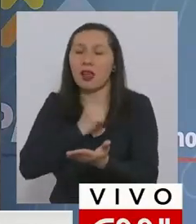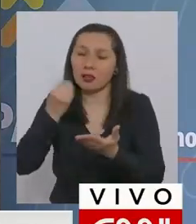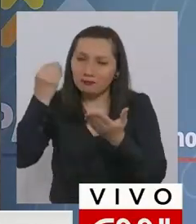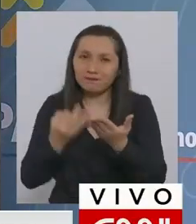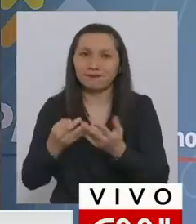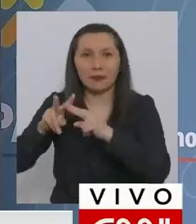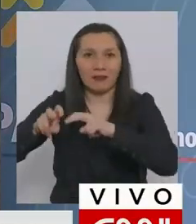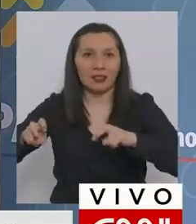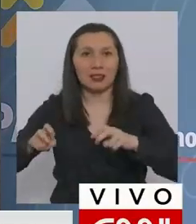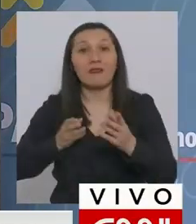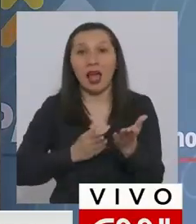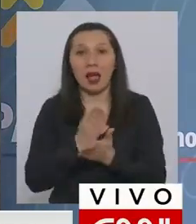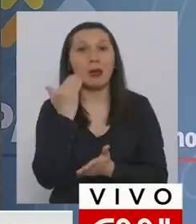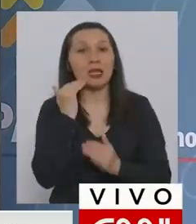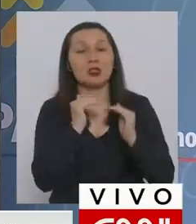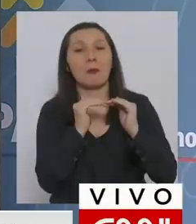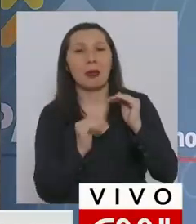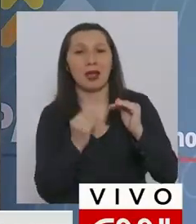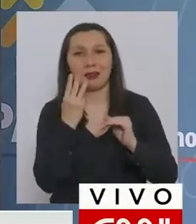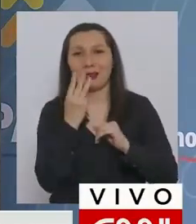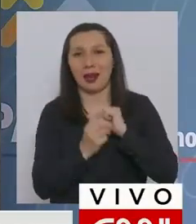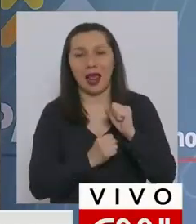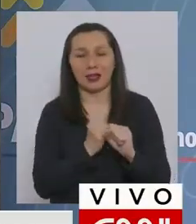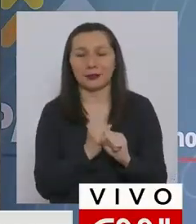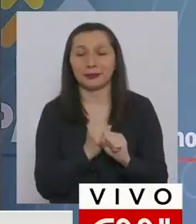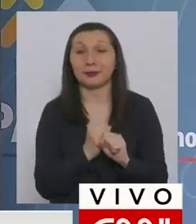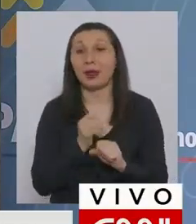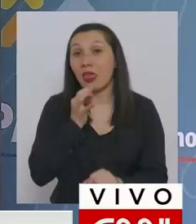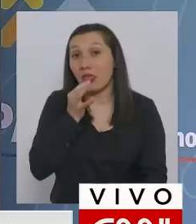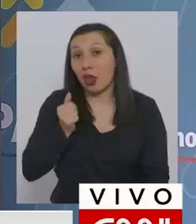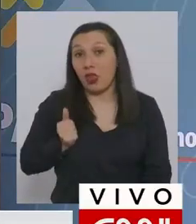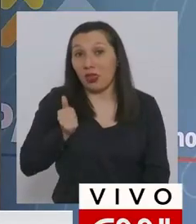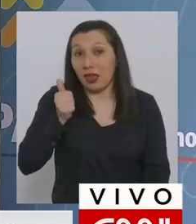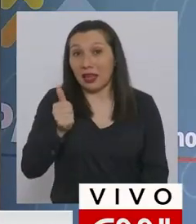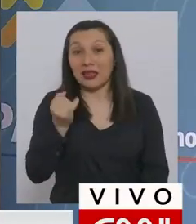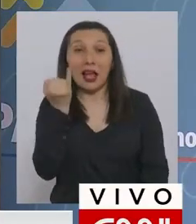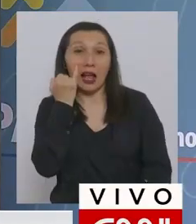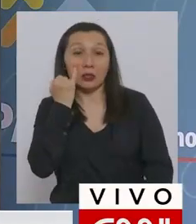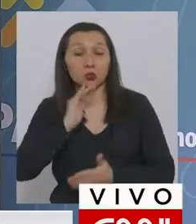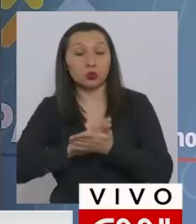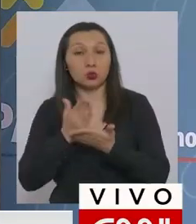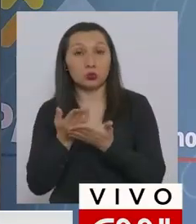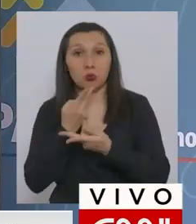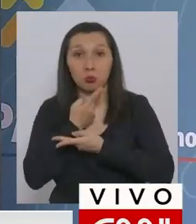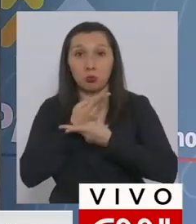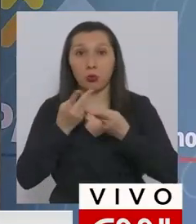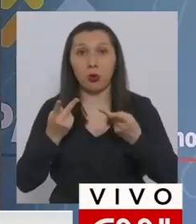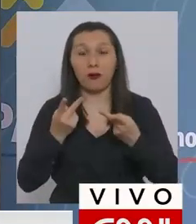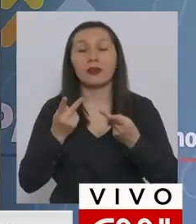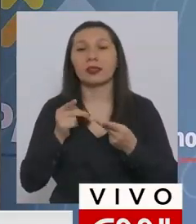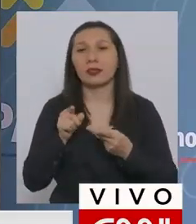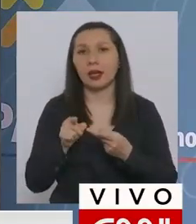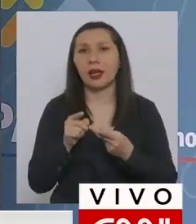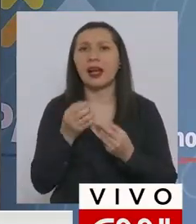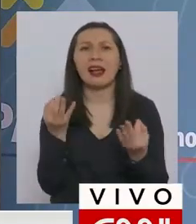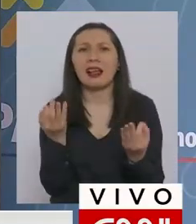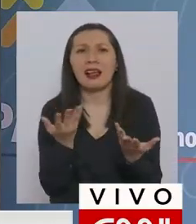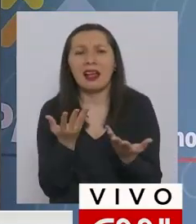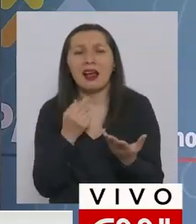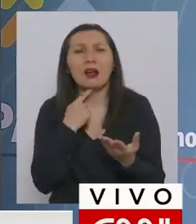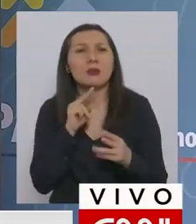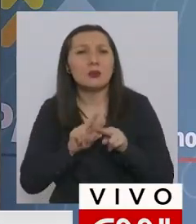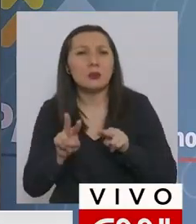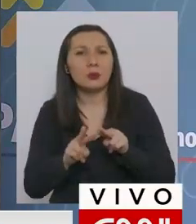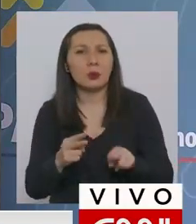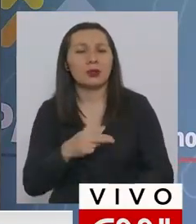en esta vacunación de menores, pero de 3 años hacia abajo? ¿A ellos se les aplica ya algunas vacunas desde los 6 meses? ¿Se ha conversado ello? ¿Qué